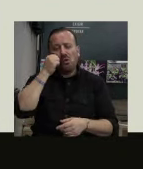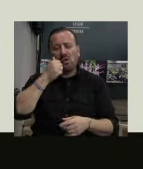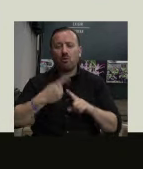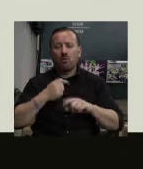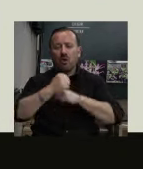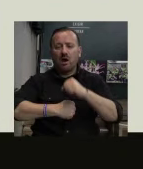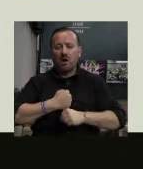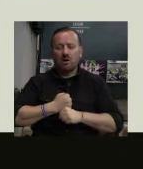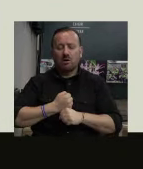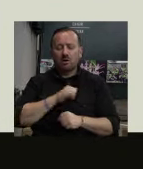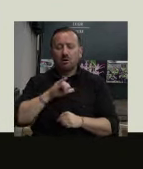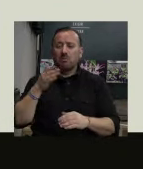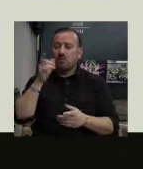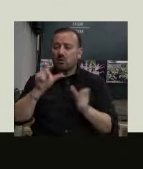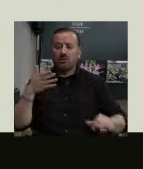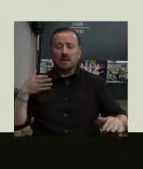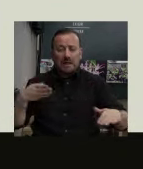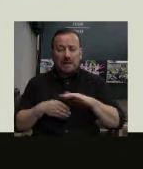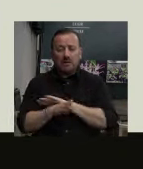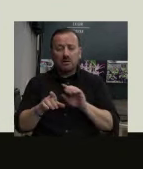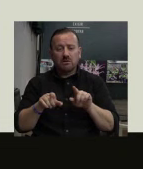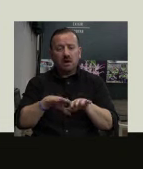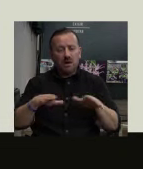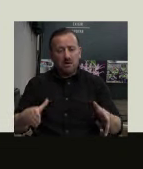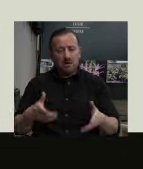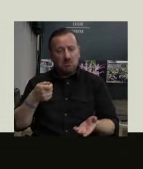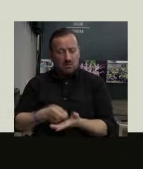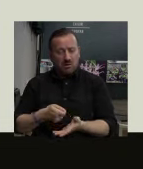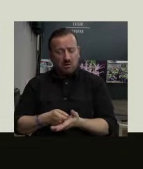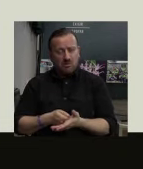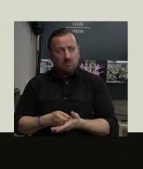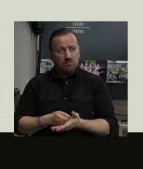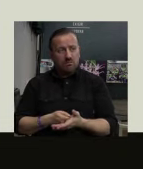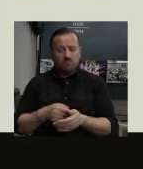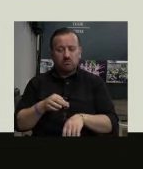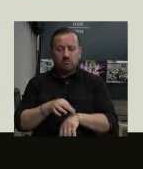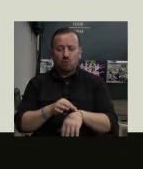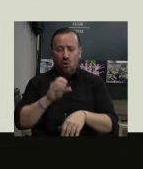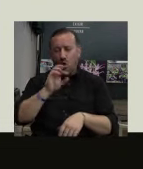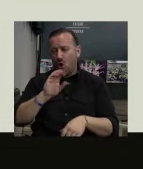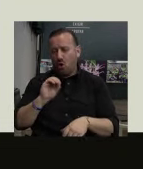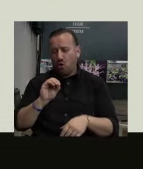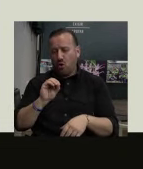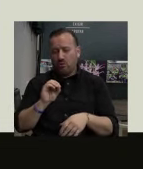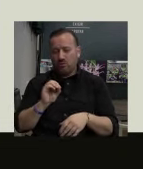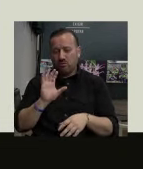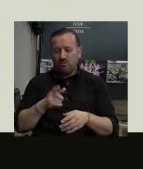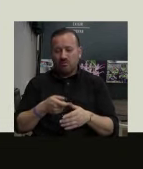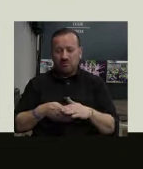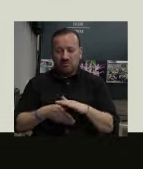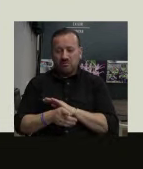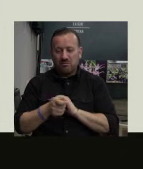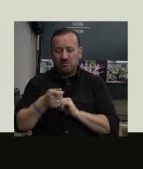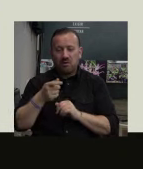la gente que entra a ese escenario paga oro diamante o bronce el ingres